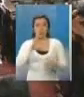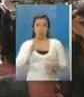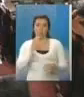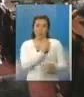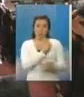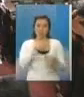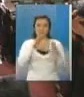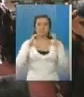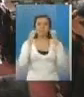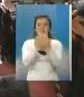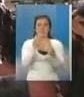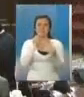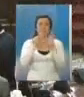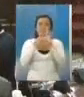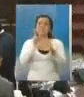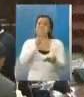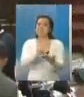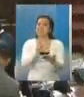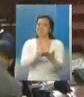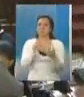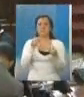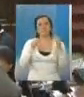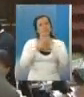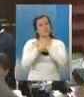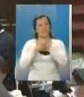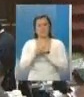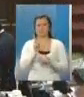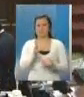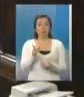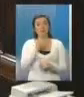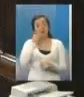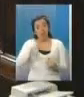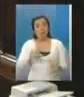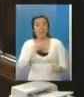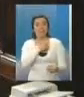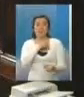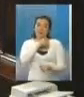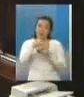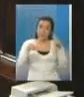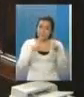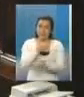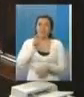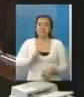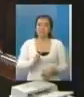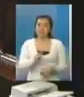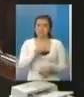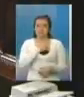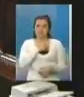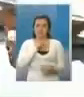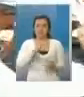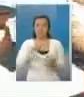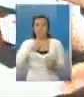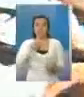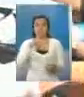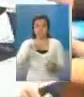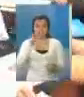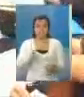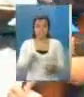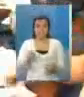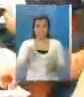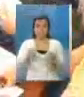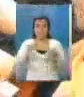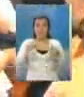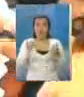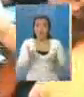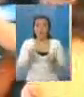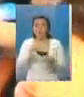Congreso sería el encargado de aprobar la readecuación si el PP toma la decisión de quedarse con el ejercicio fiscal actual. Pérez afirmó que ni ONGs